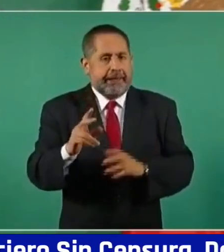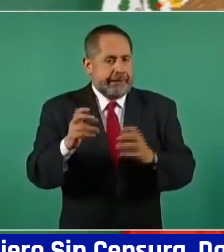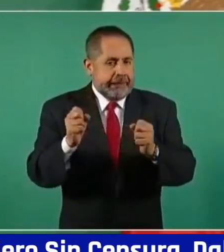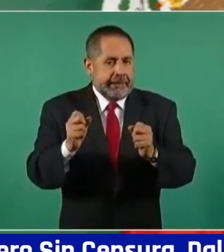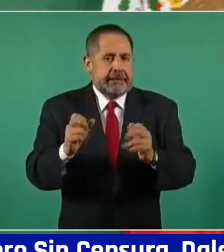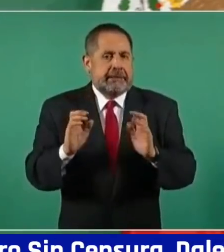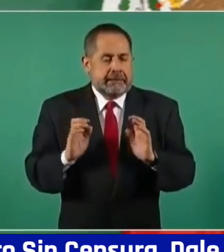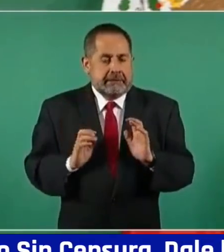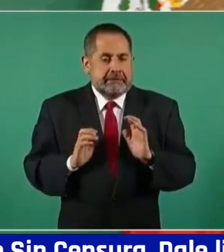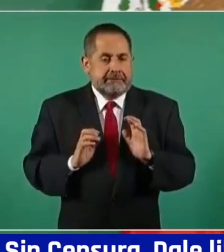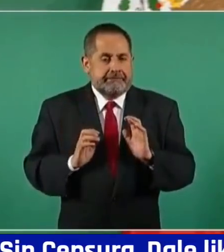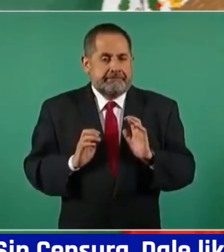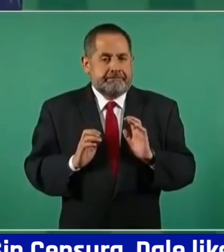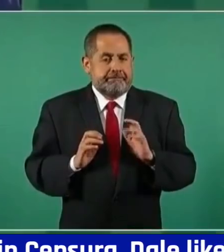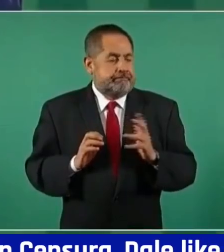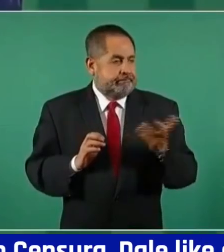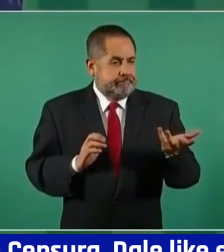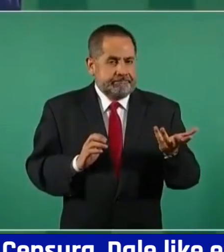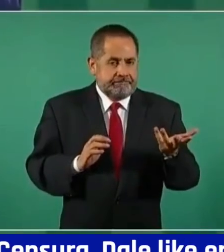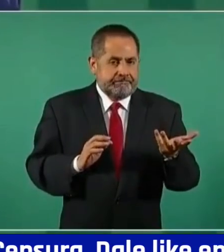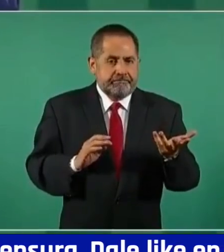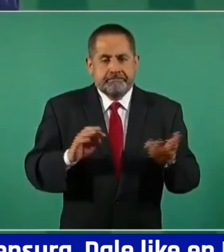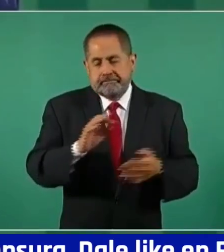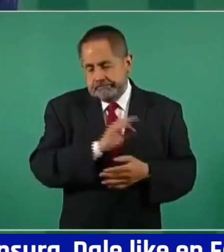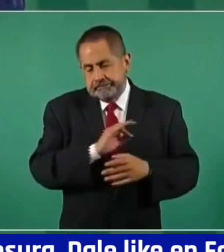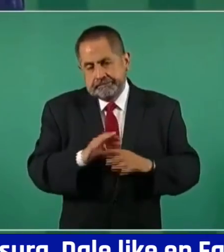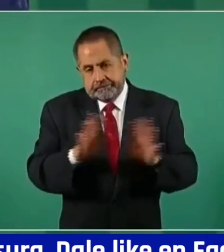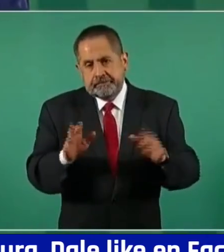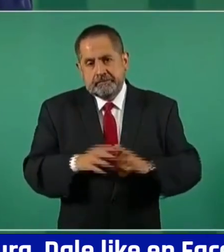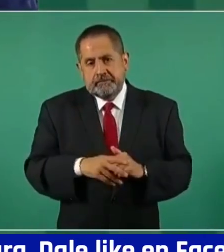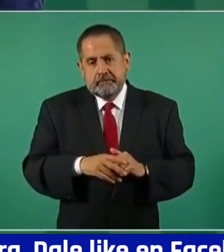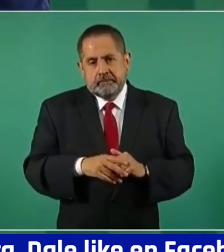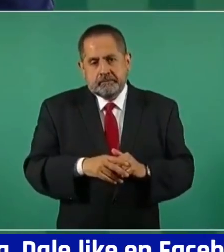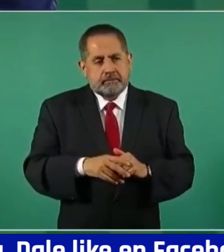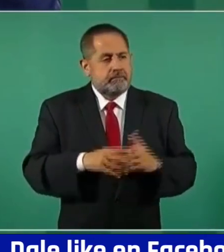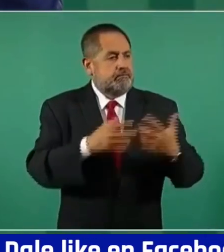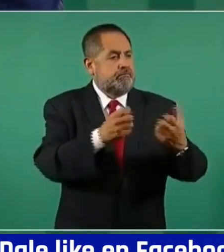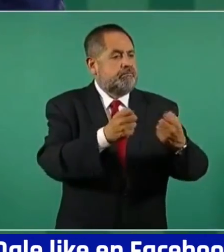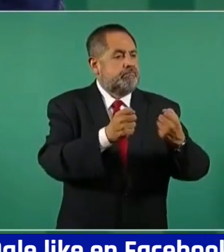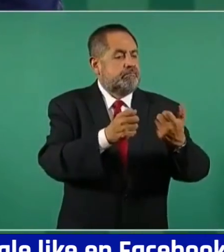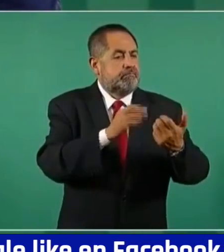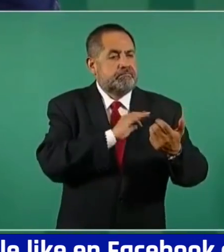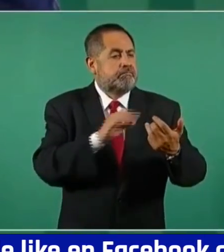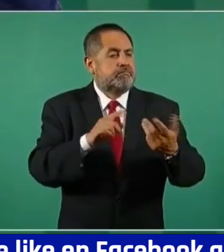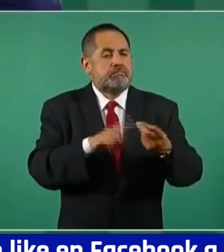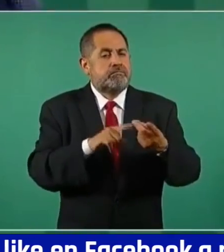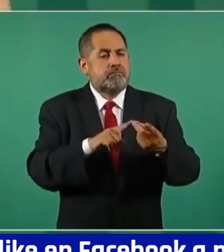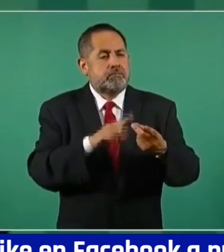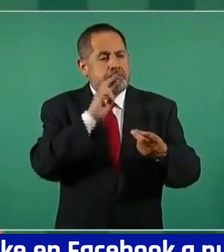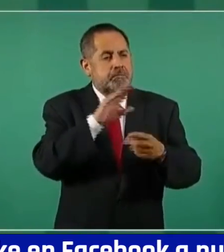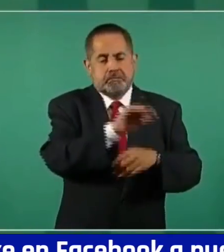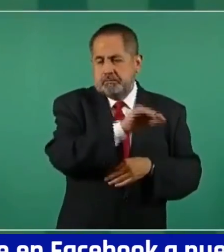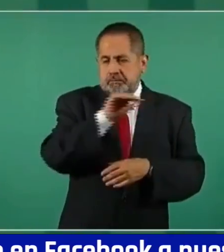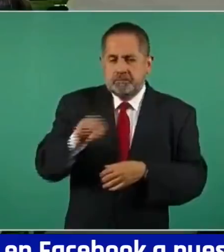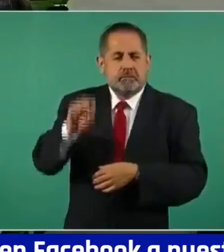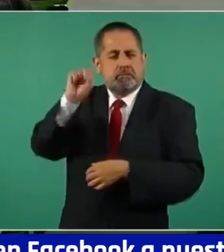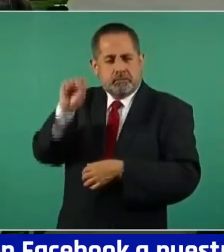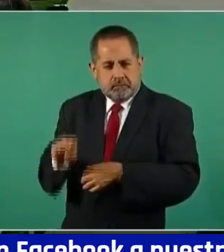se pudo desarrollar toda la industria lechera en el